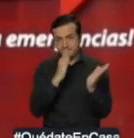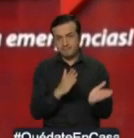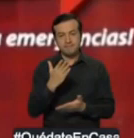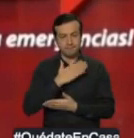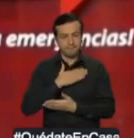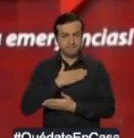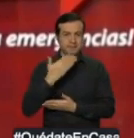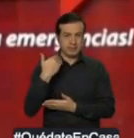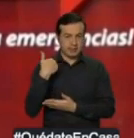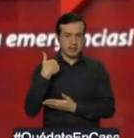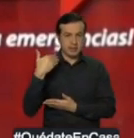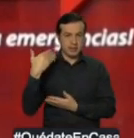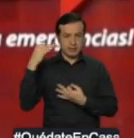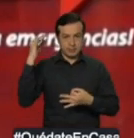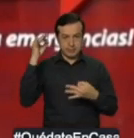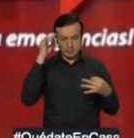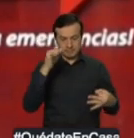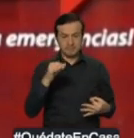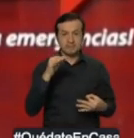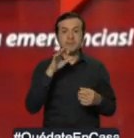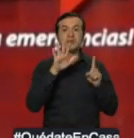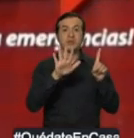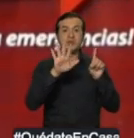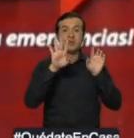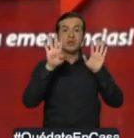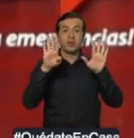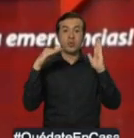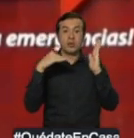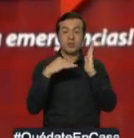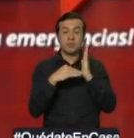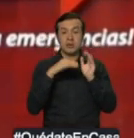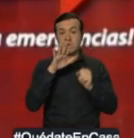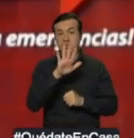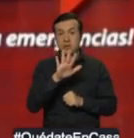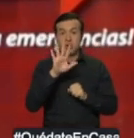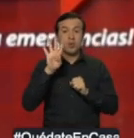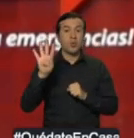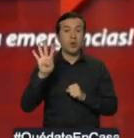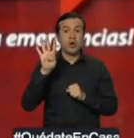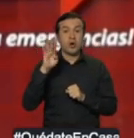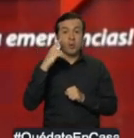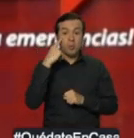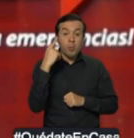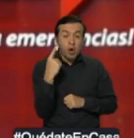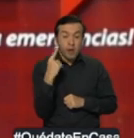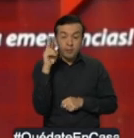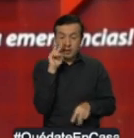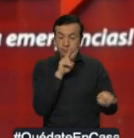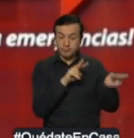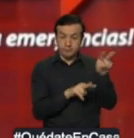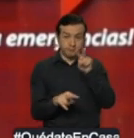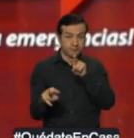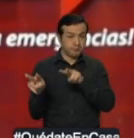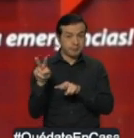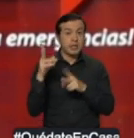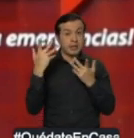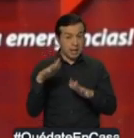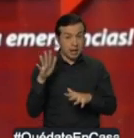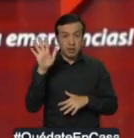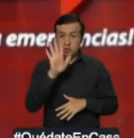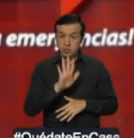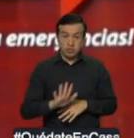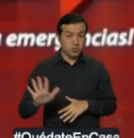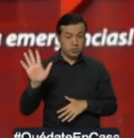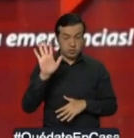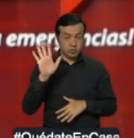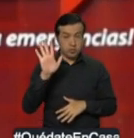yo los datos de hoy tenemos 69 mil 54 muestras para kobe que se han tomado hasta